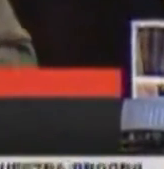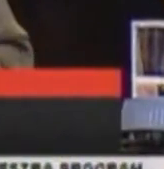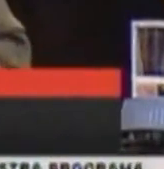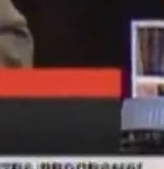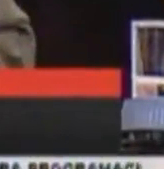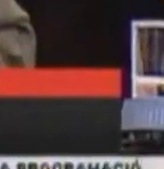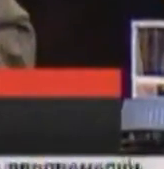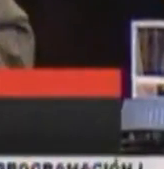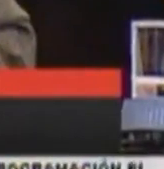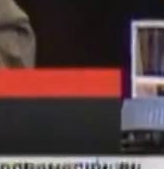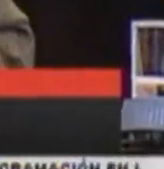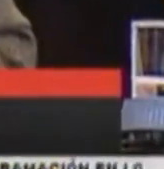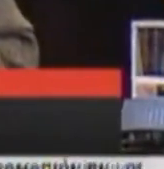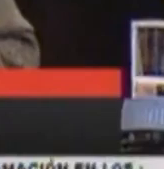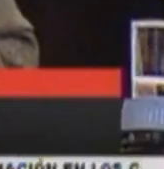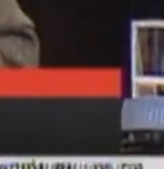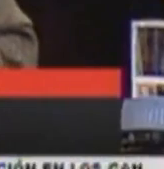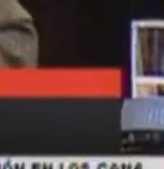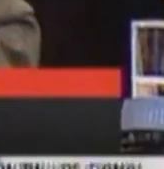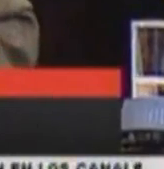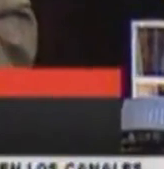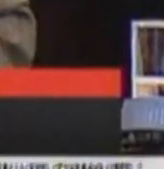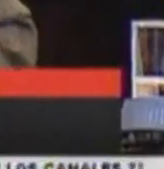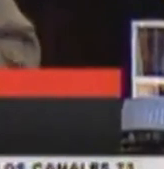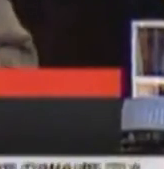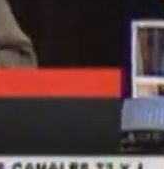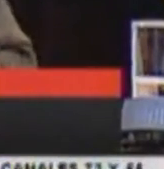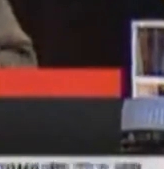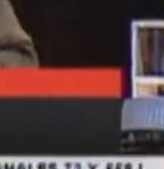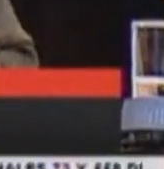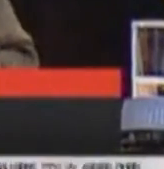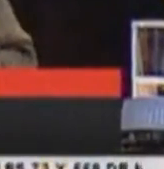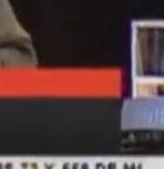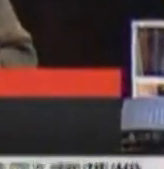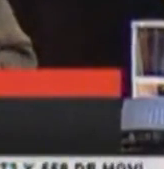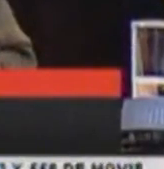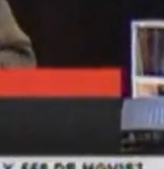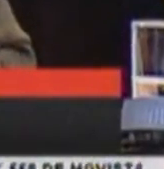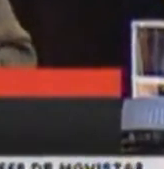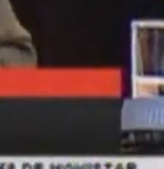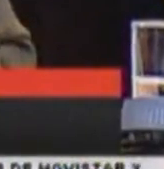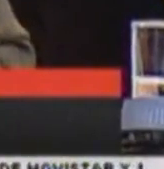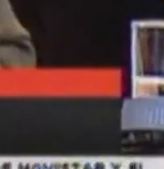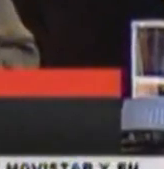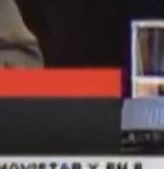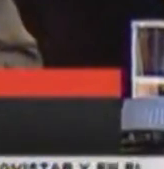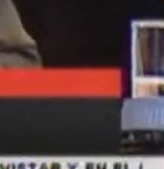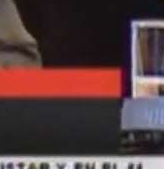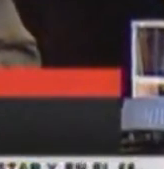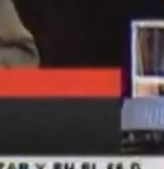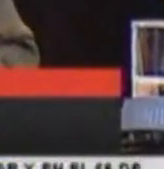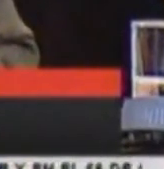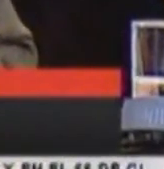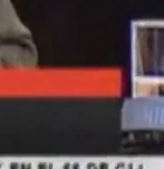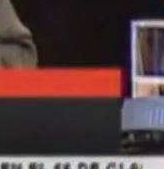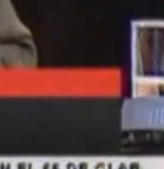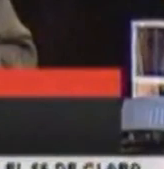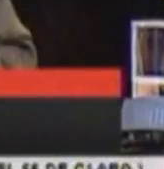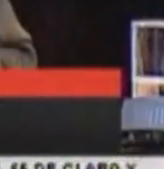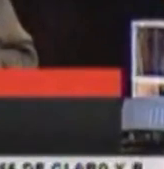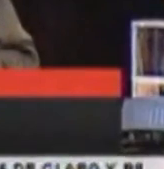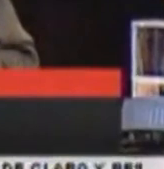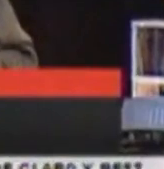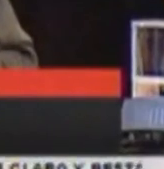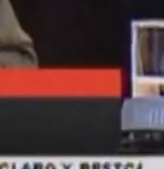en una quebrada que sabemos que está activa, ¿no es cierto? Ya, esos son temas que también se están tocando, pero eso está dicho en Sendai con mucha